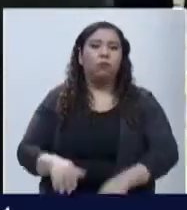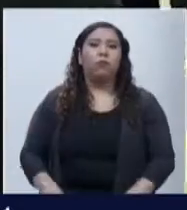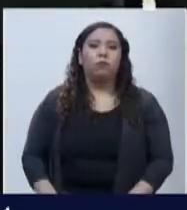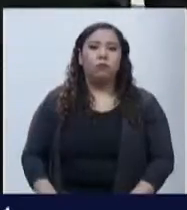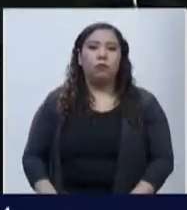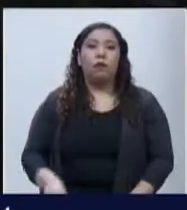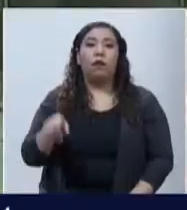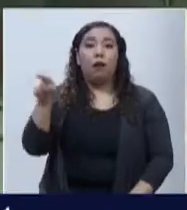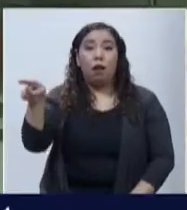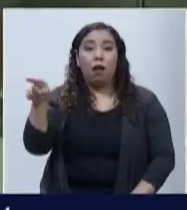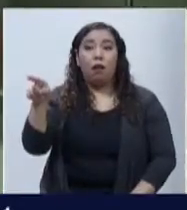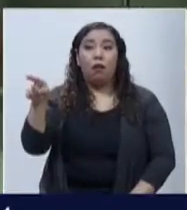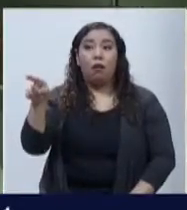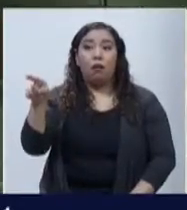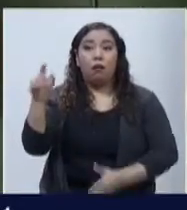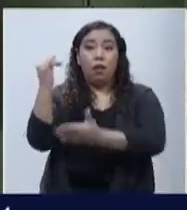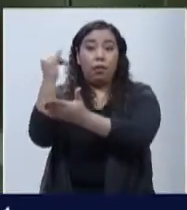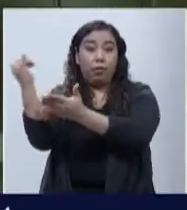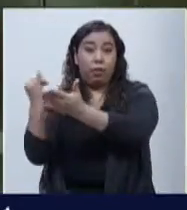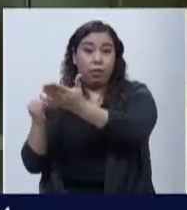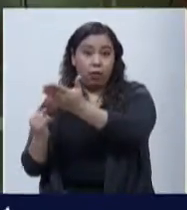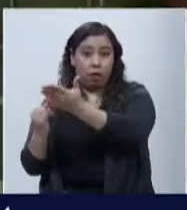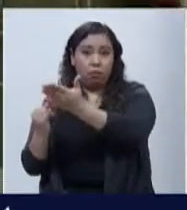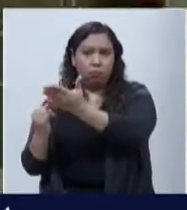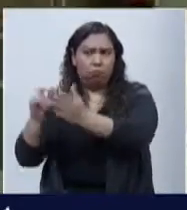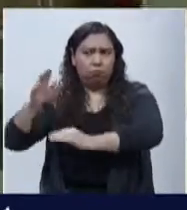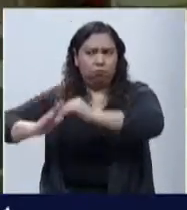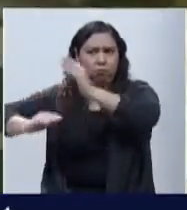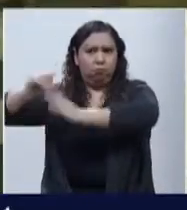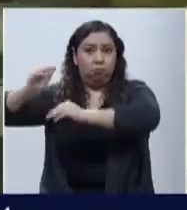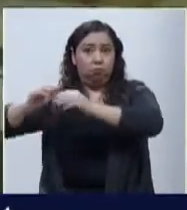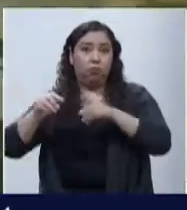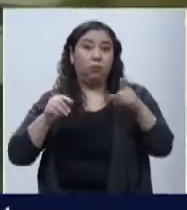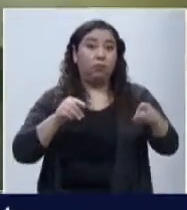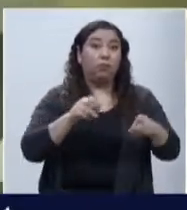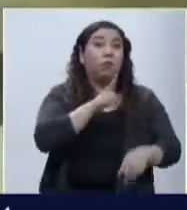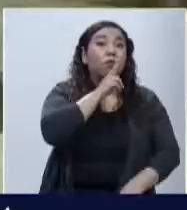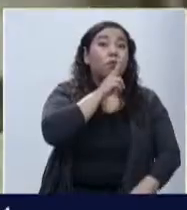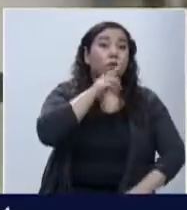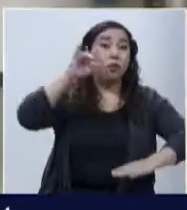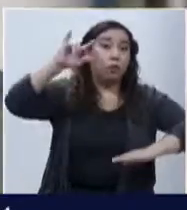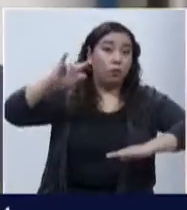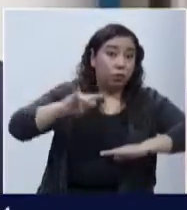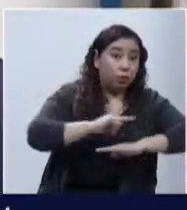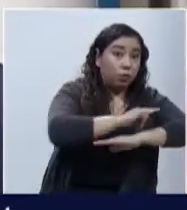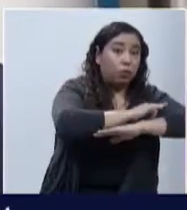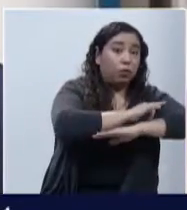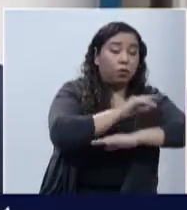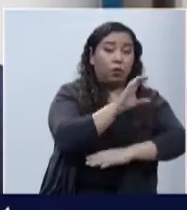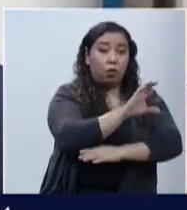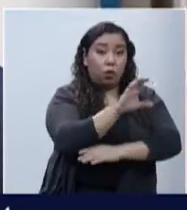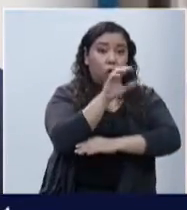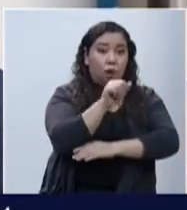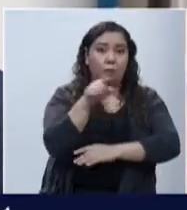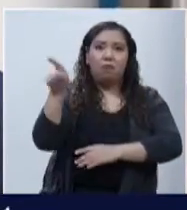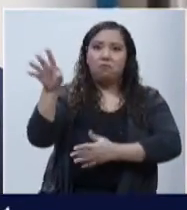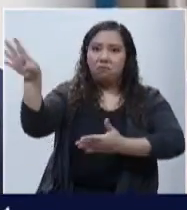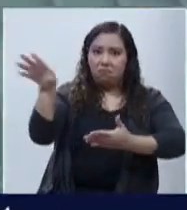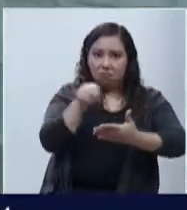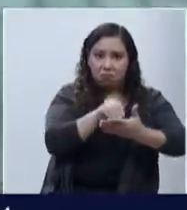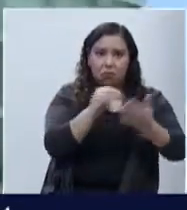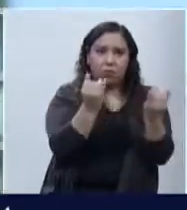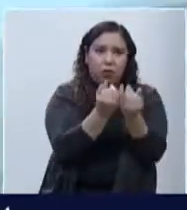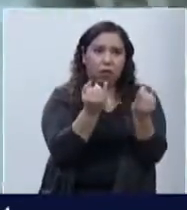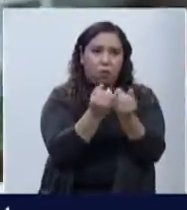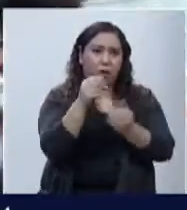una visión compartida que puede ser de altísimo impacto para generar muchos empleos y poner a honduras en el mapa del mundo